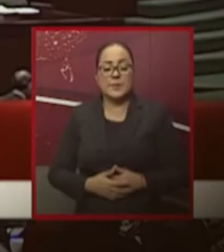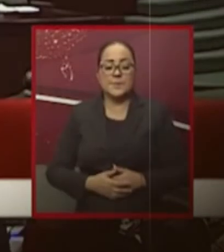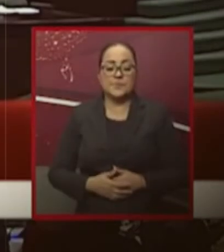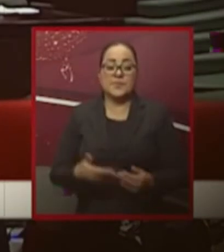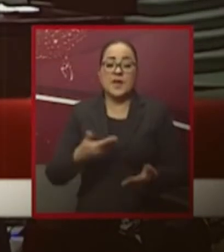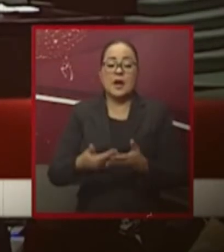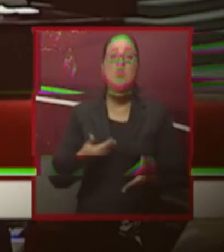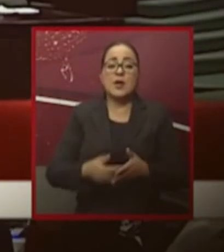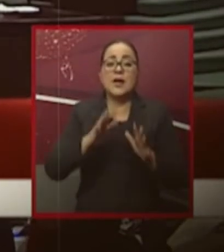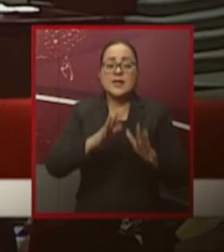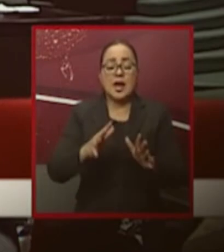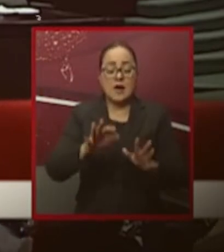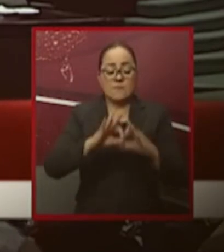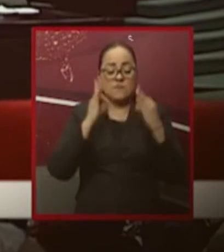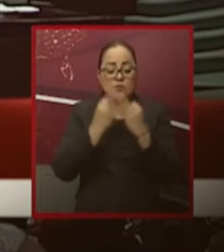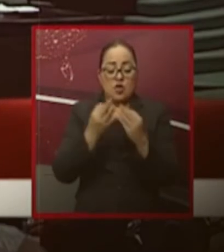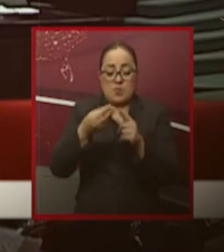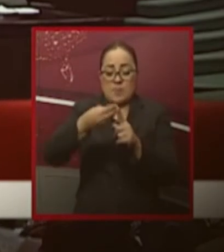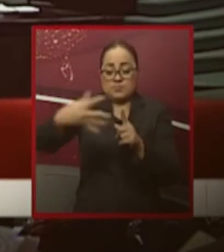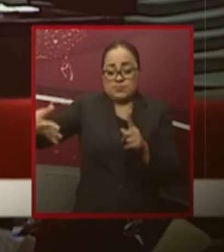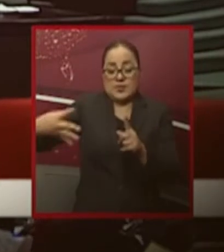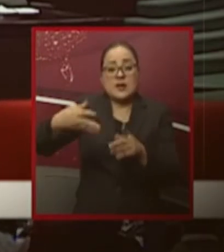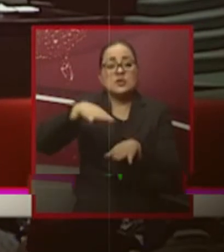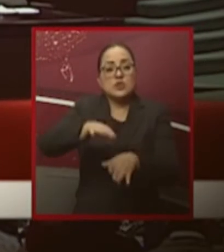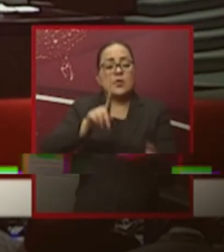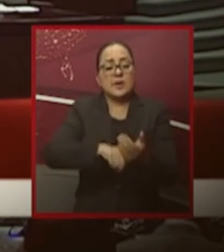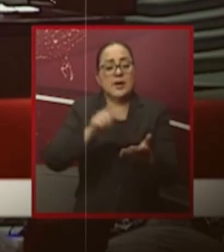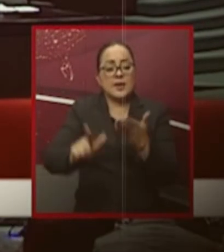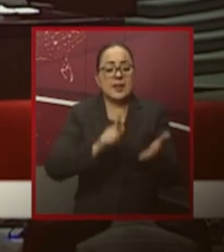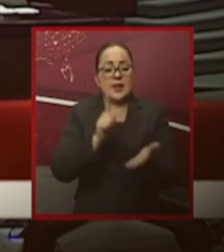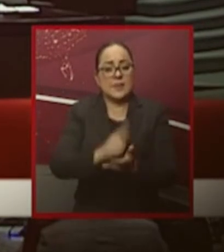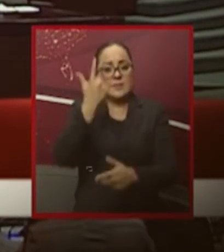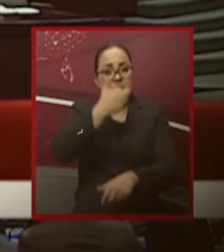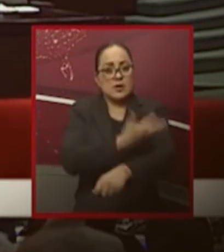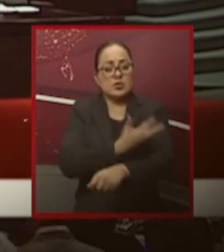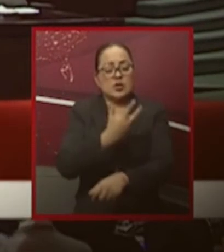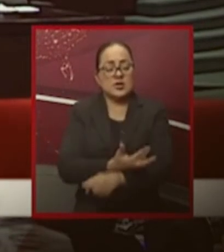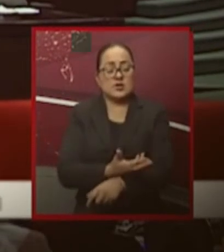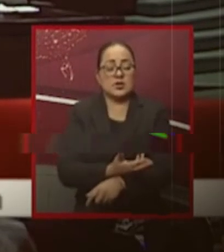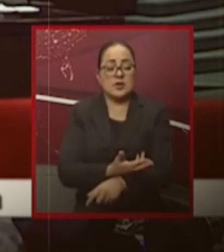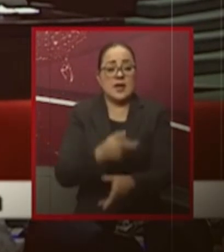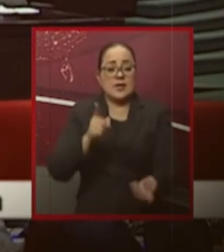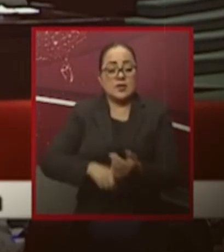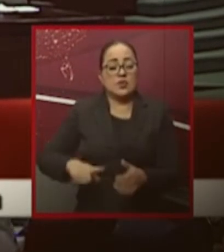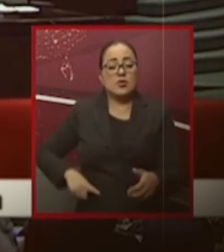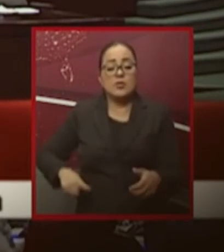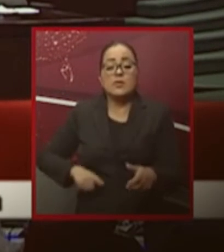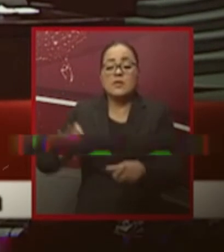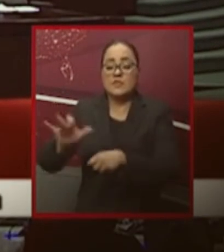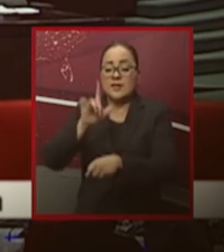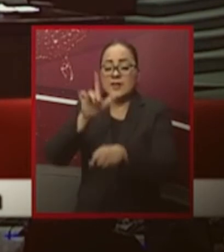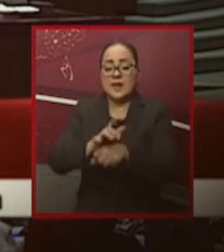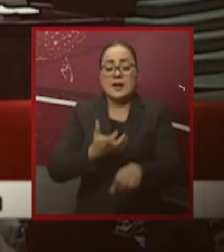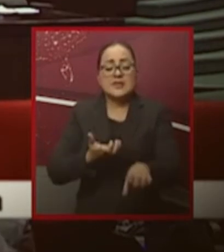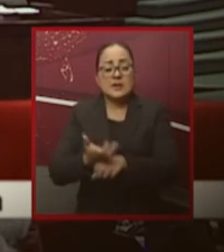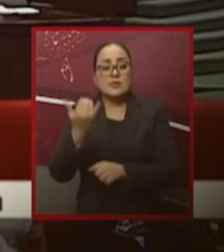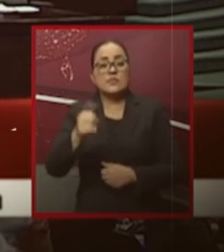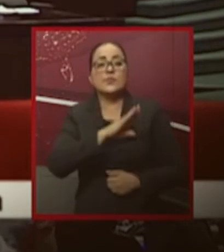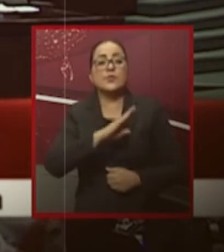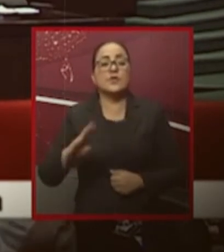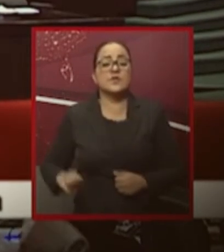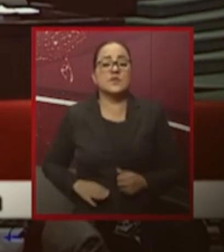al ser una ley lleva consigo sus propios artículos y capítulos bajo las cuales se regula sola